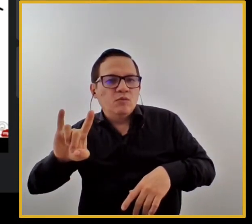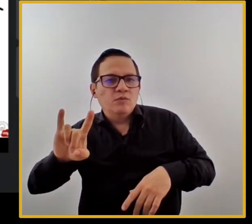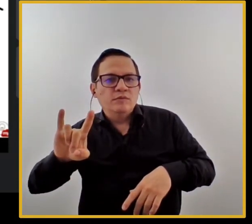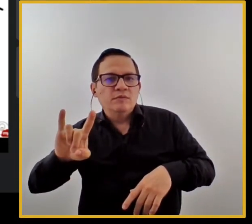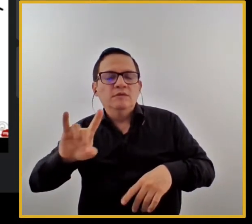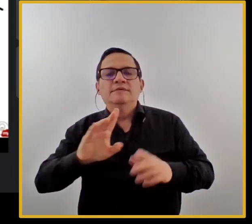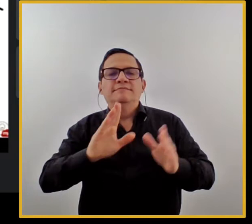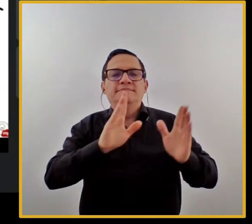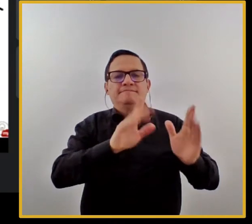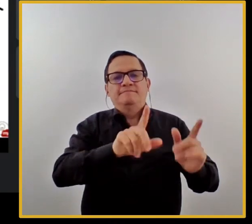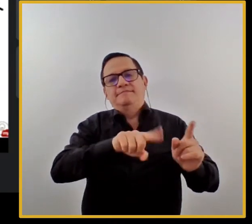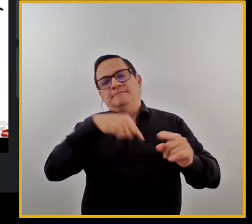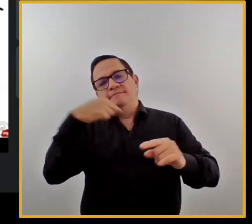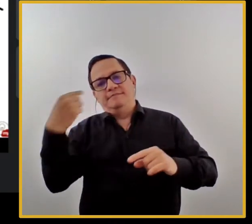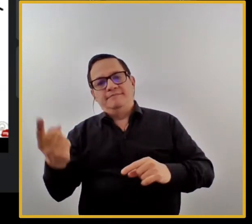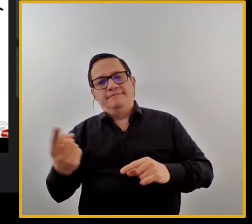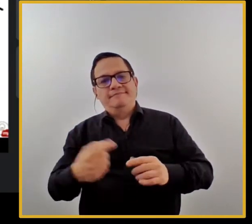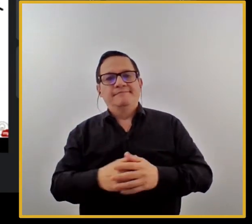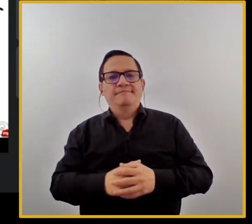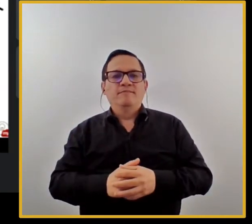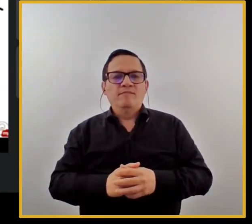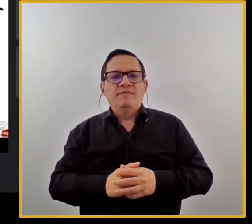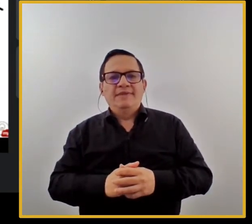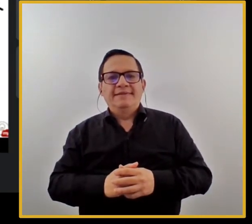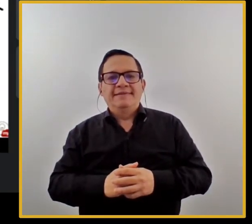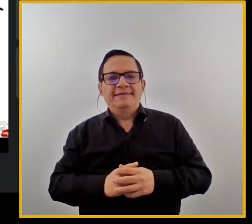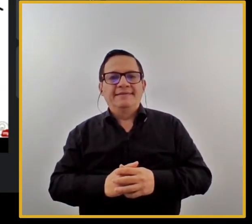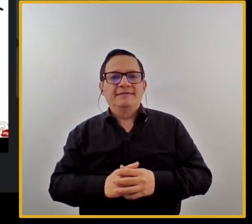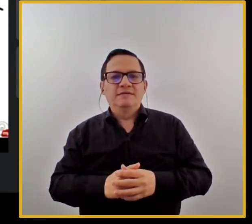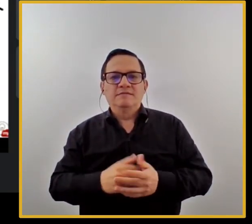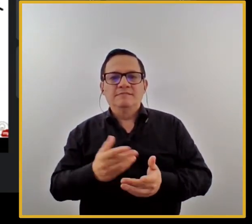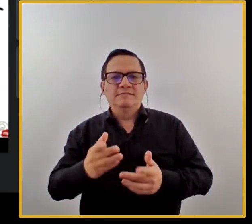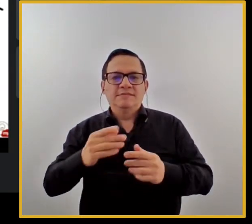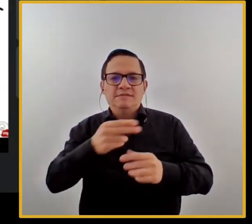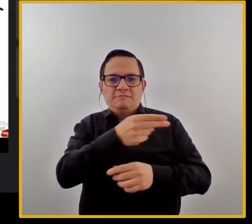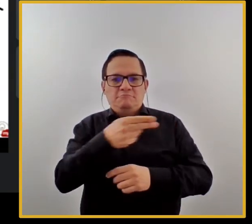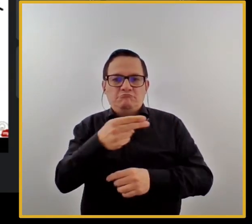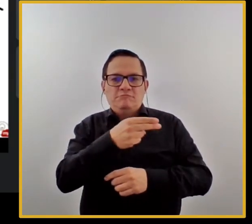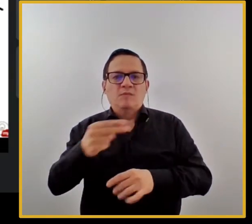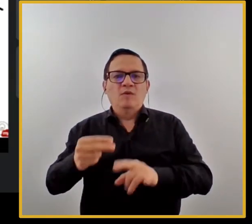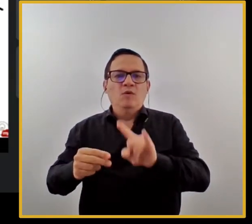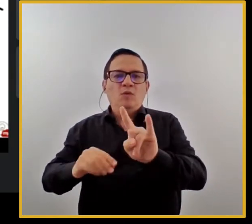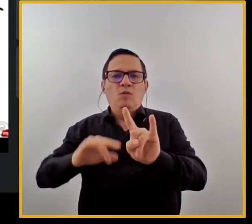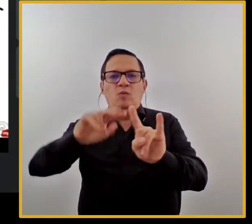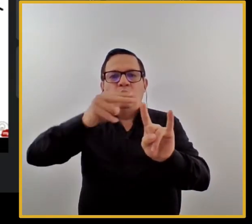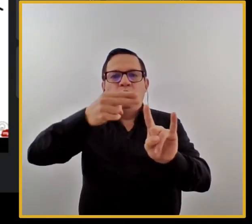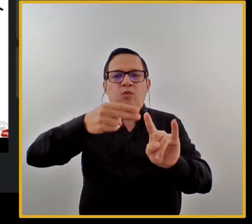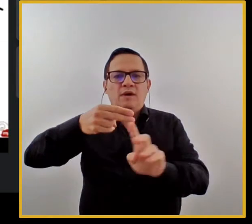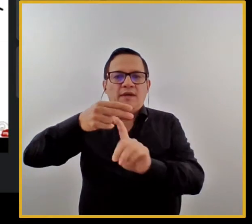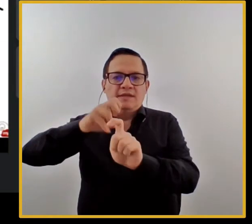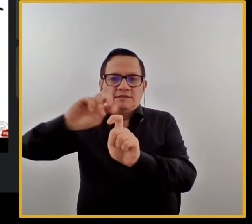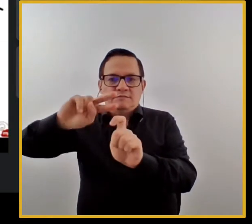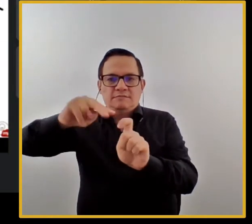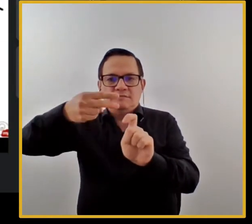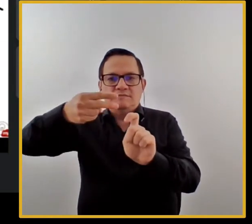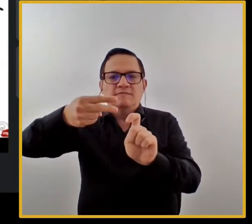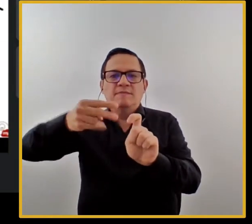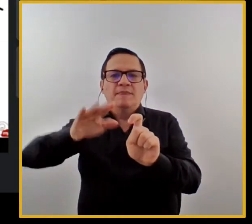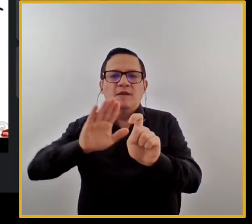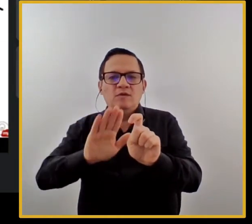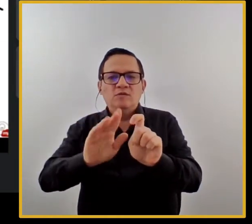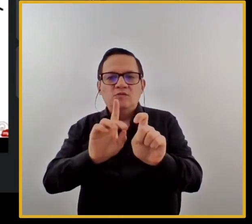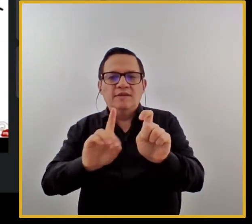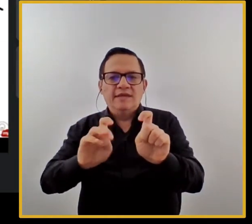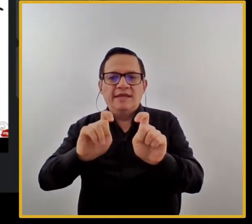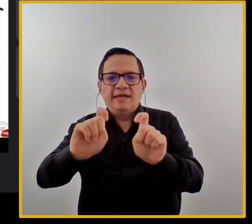y al otro lado vamos a tener u al cuadrado, x al cuadrado de x